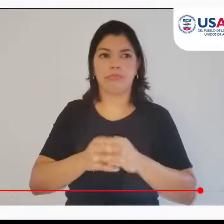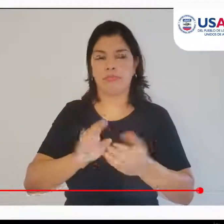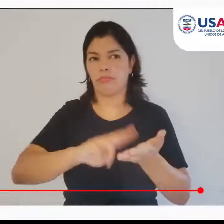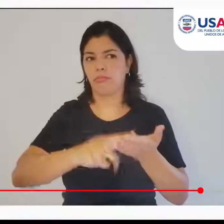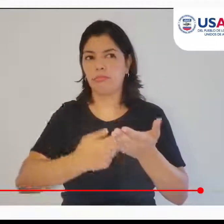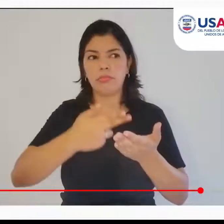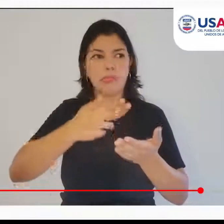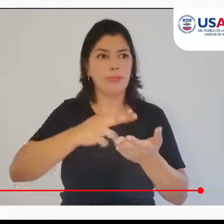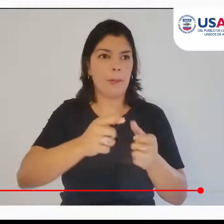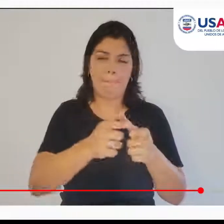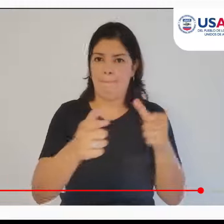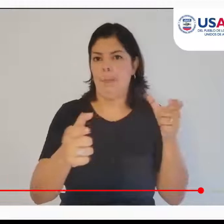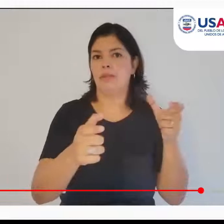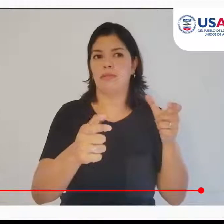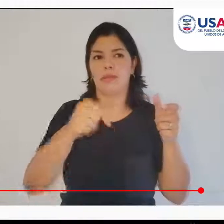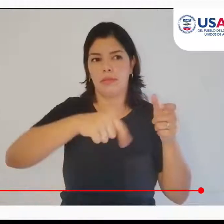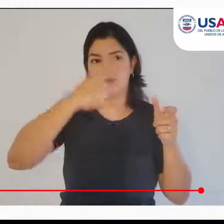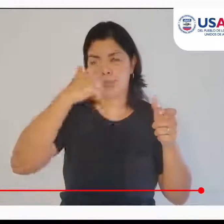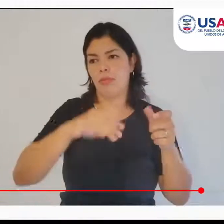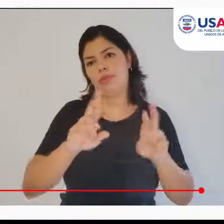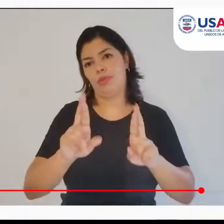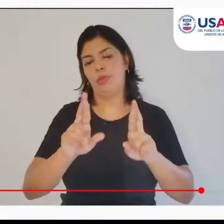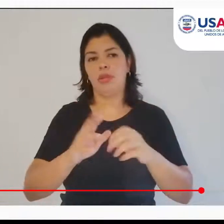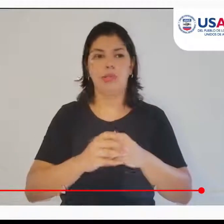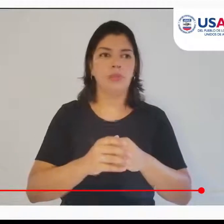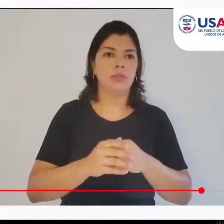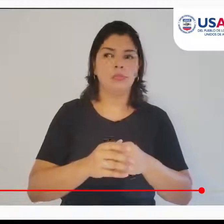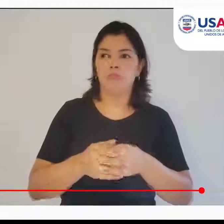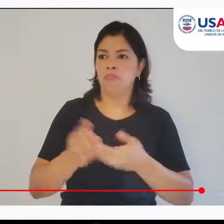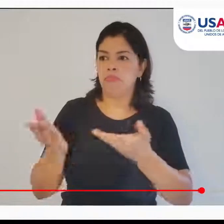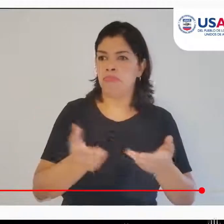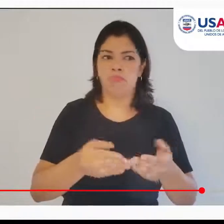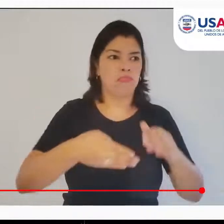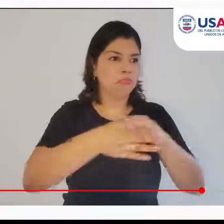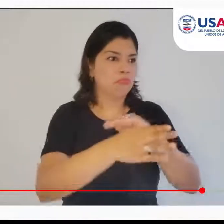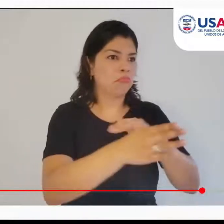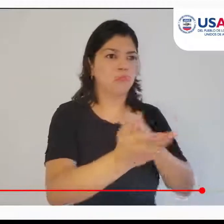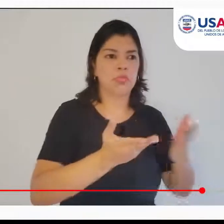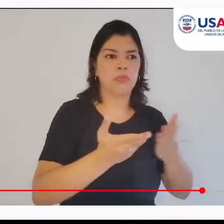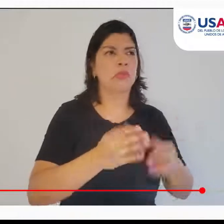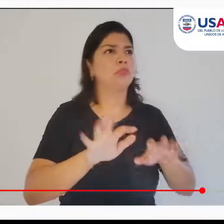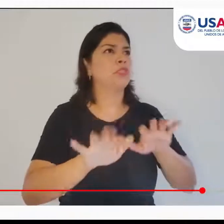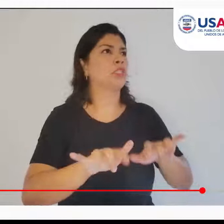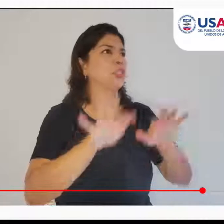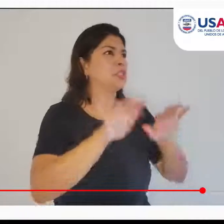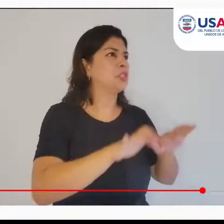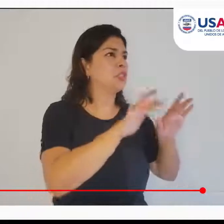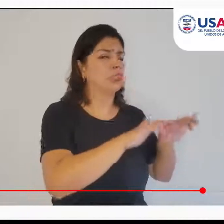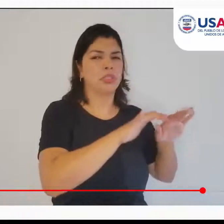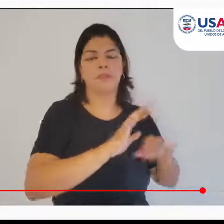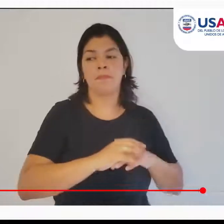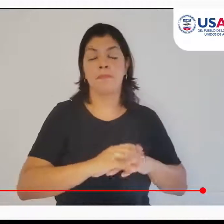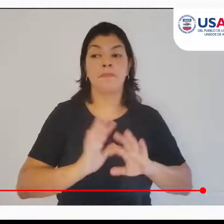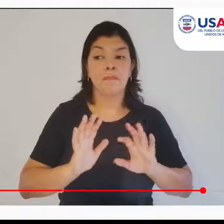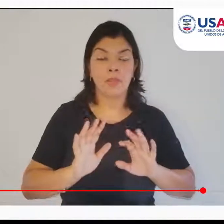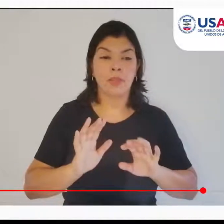más intérpretes en el distrito para poder garantizar el servicio en todas las secretarías. Entonces, para esto, pues